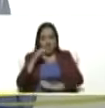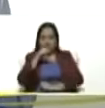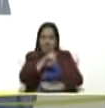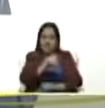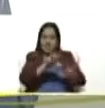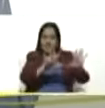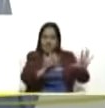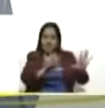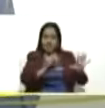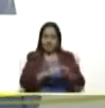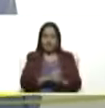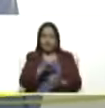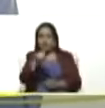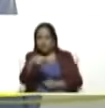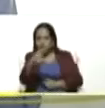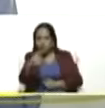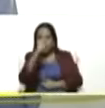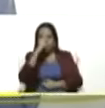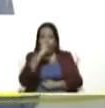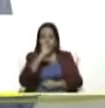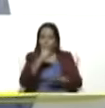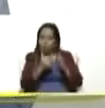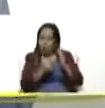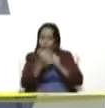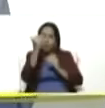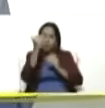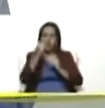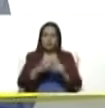Y el próximo año, para arriba.